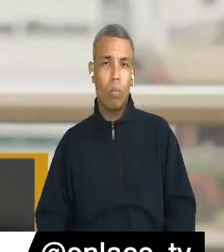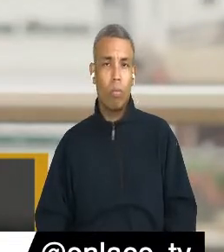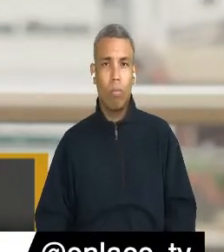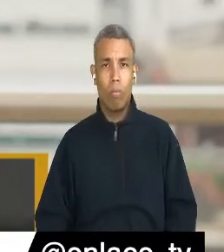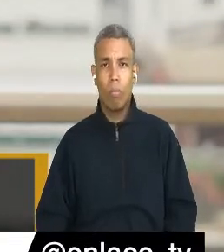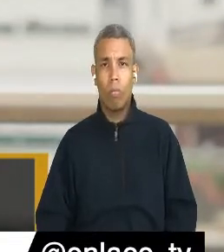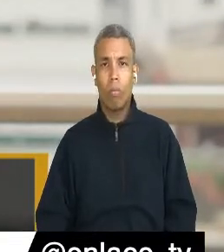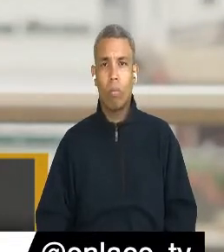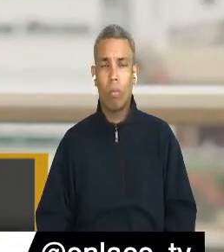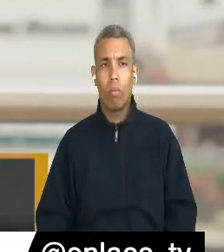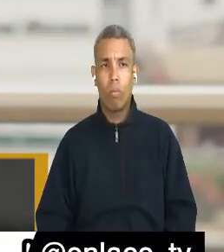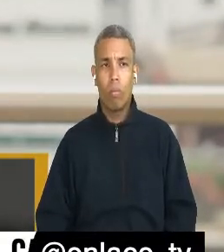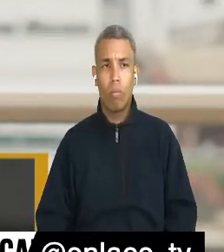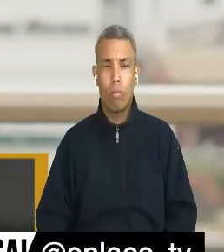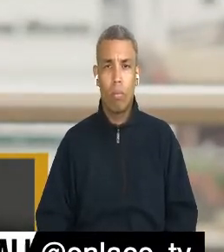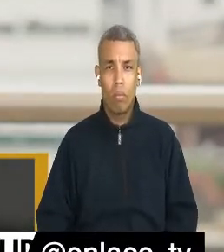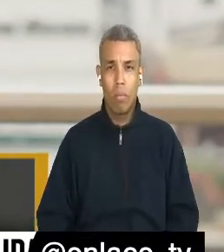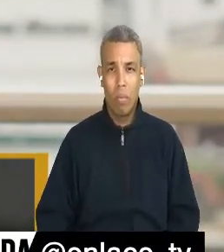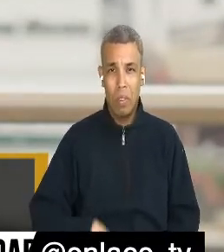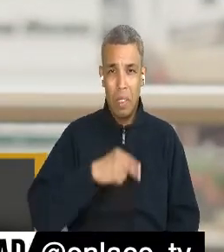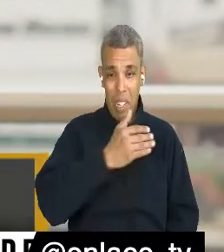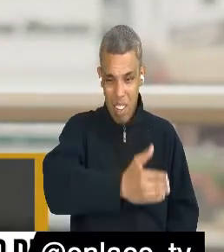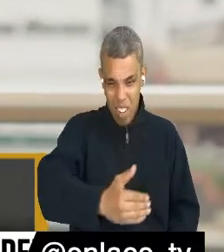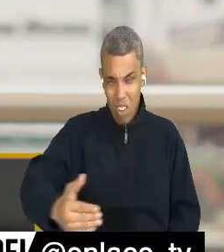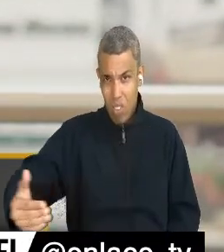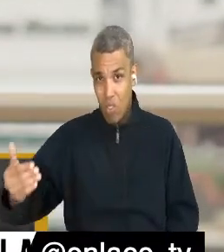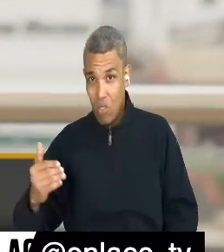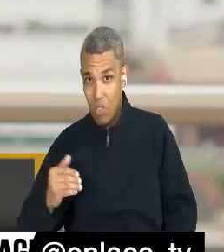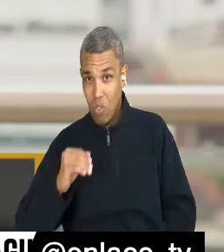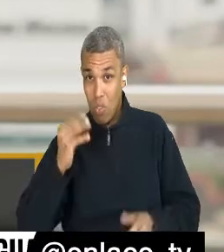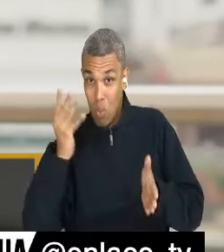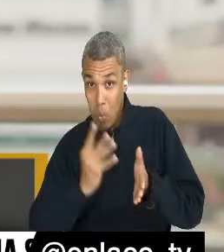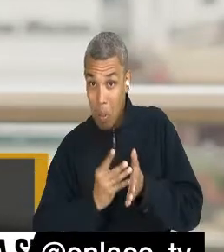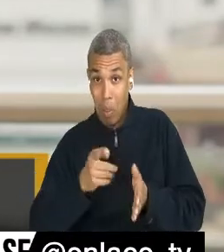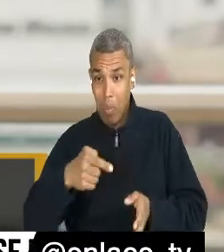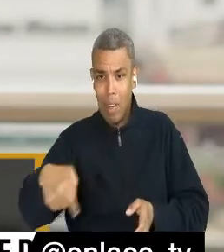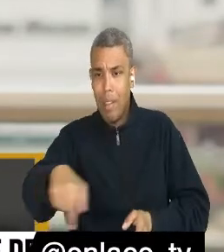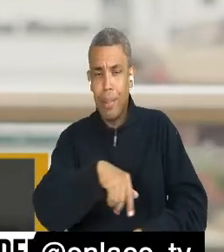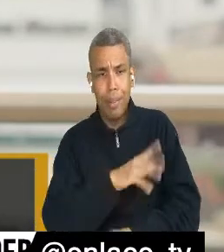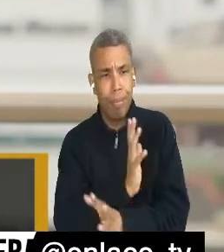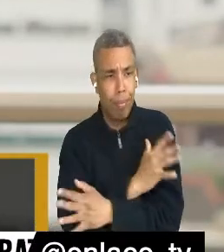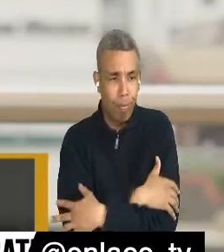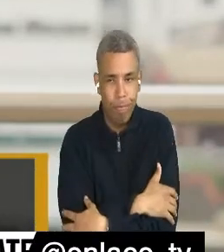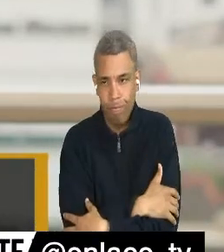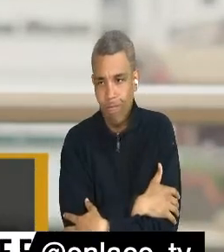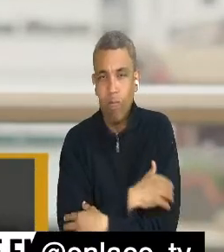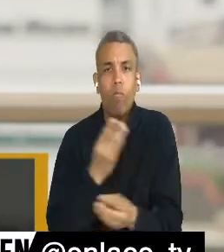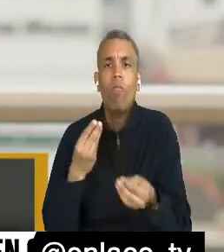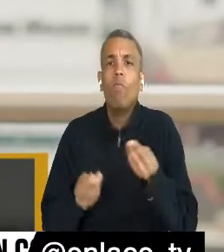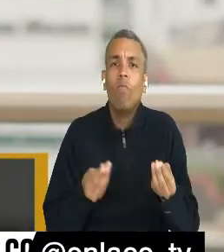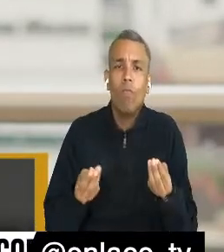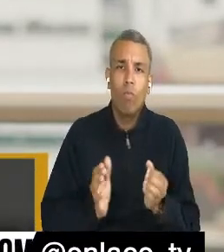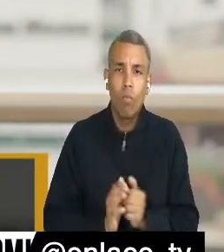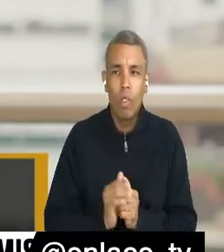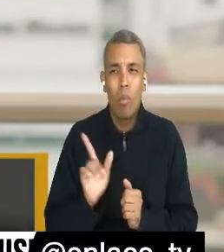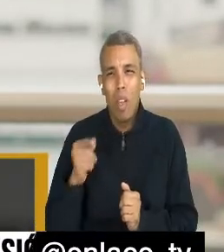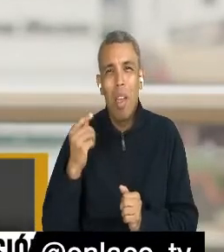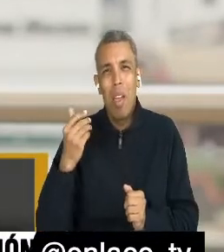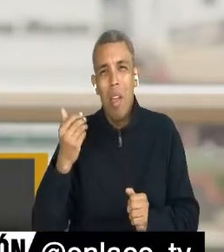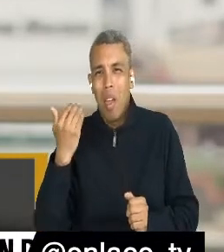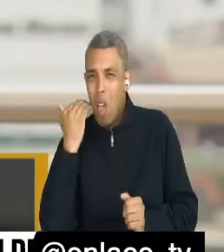4.000 menores también se están viendo afectados precisamente por este cese de actividades. Aquí en Barranca Bermeja hay alrededor de